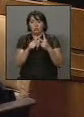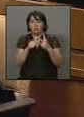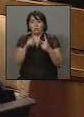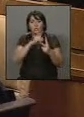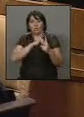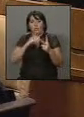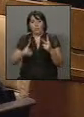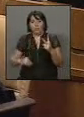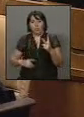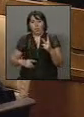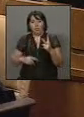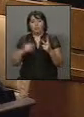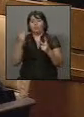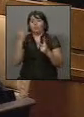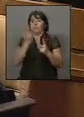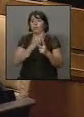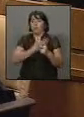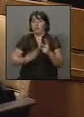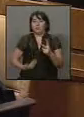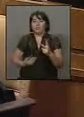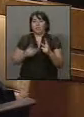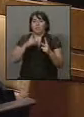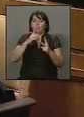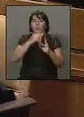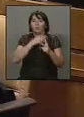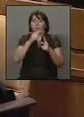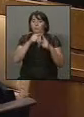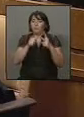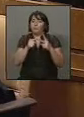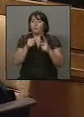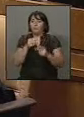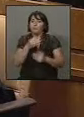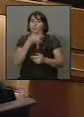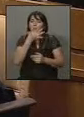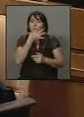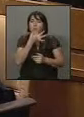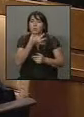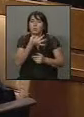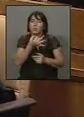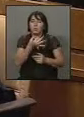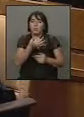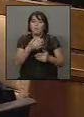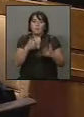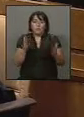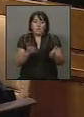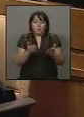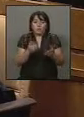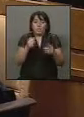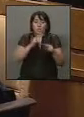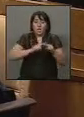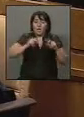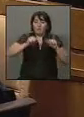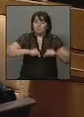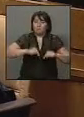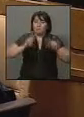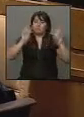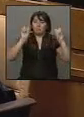diputados, por su intermedio presidente Melero y el diputado Moncler, que tal vez reflejan la posición más reaccionaria que hay en estas materias.